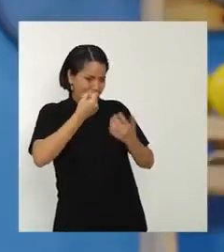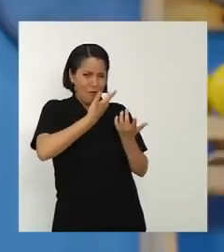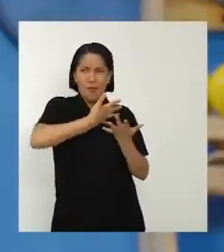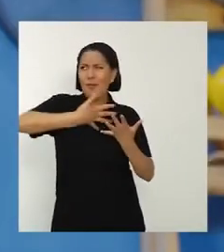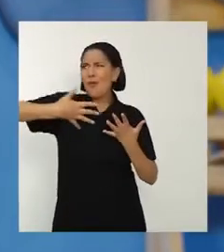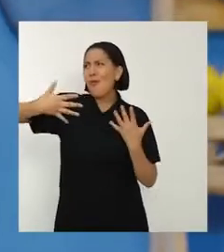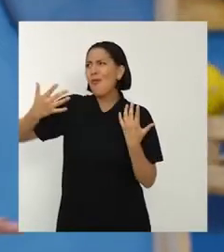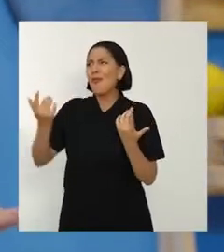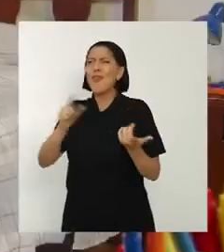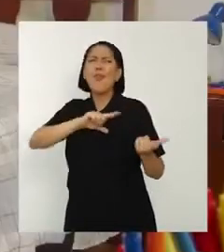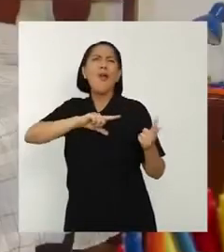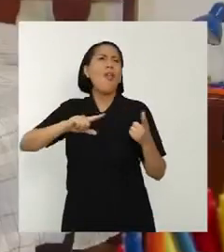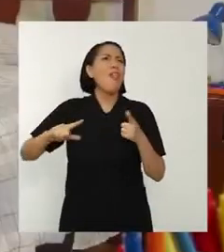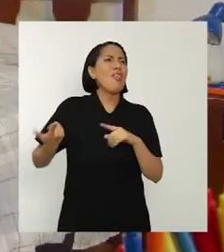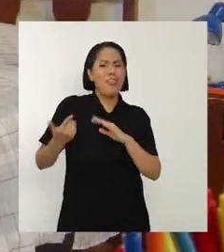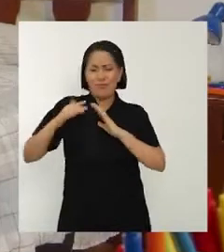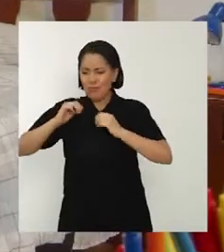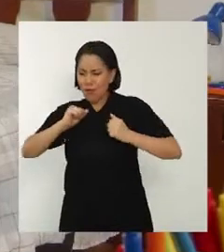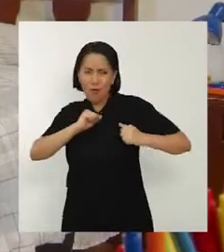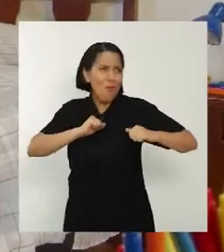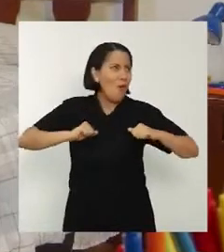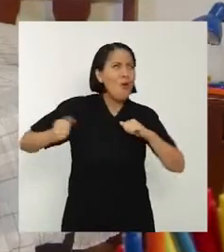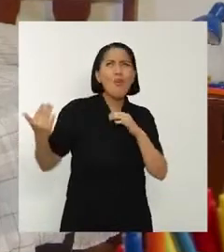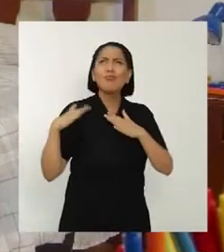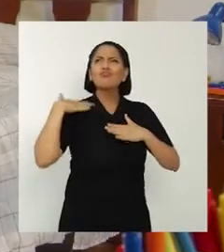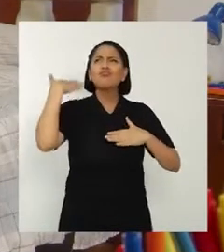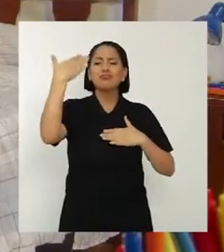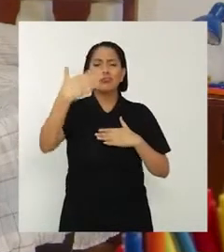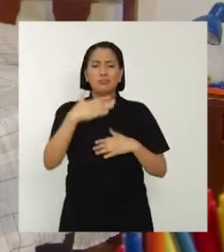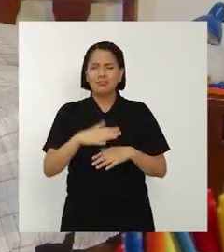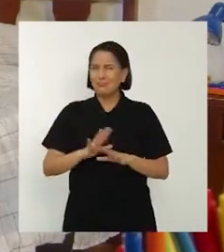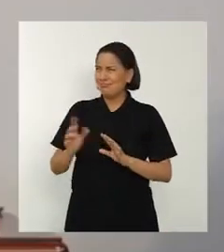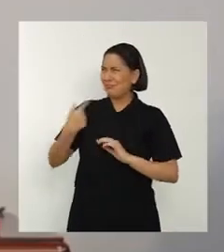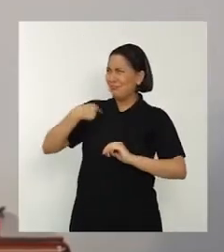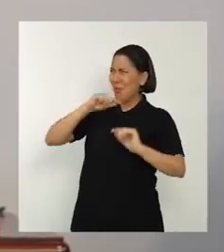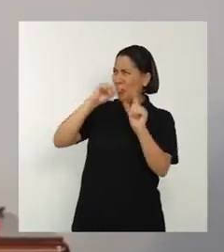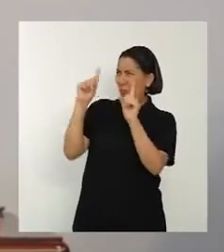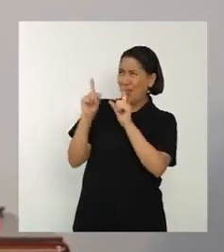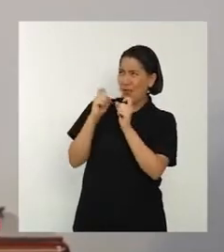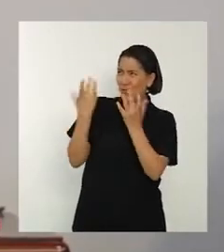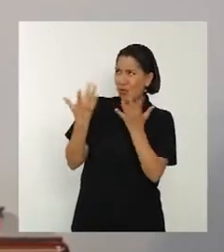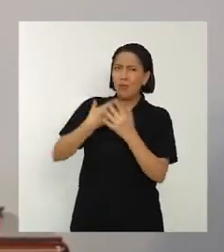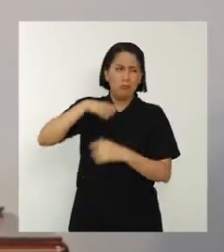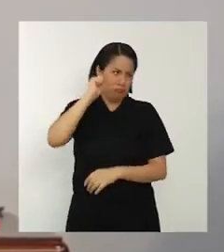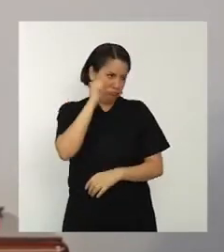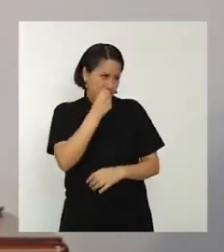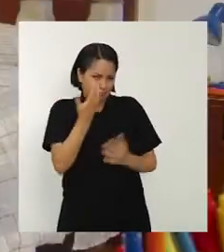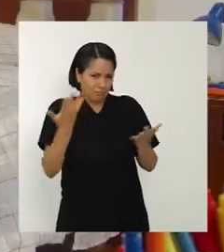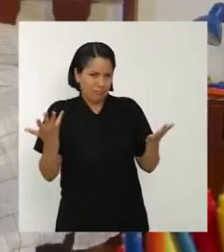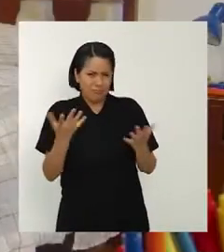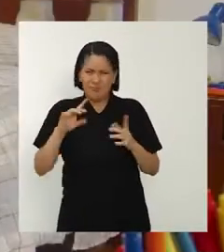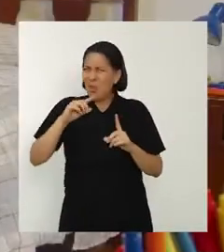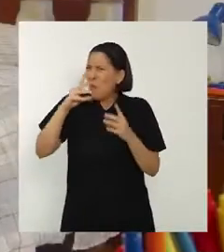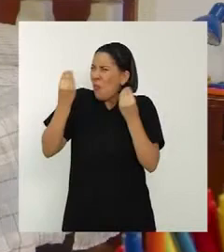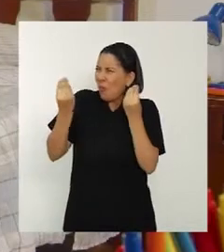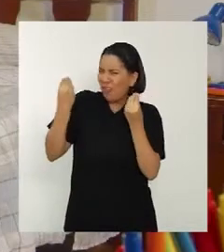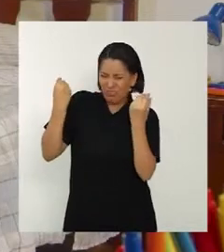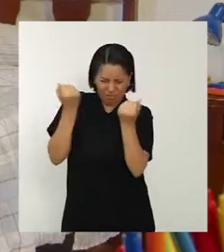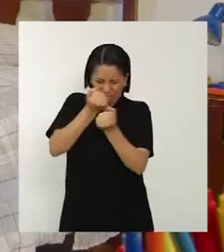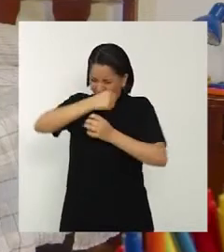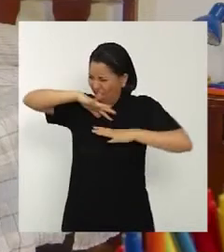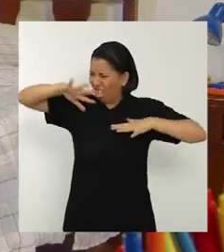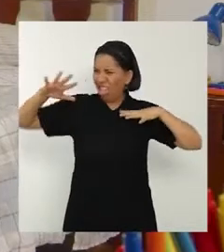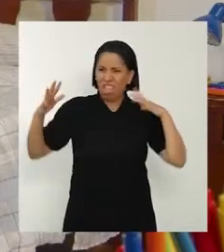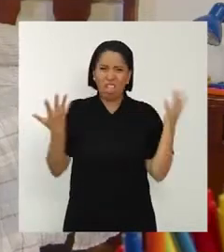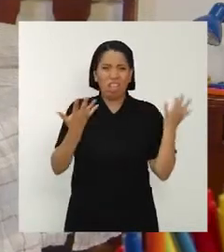Por supuesto. Estoy lista y preparada para todo lo que se viene. ¿Te puedo hacer una pregunta? Claro que sí. ¿Por qué te